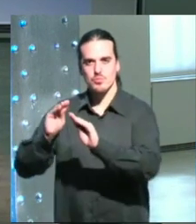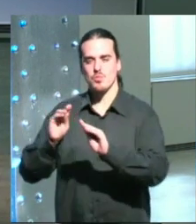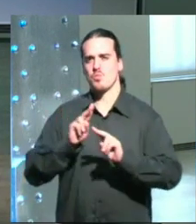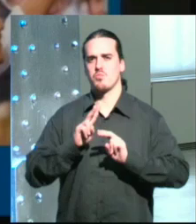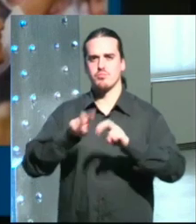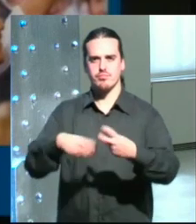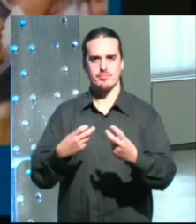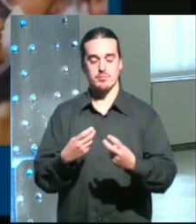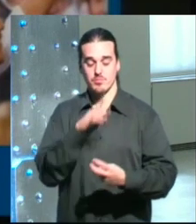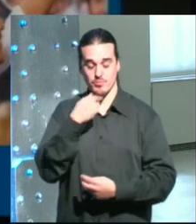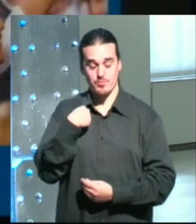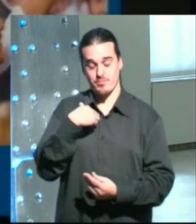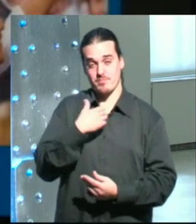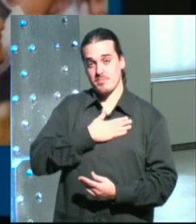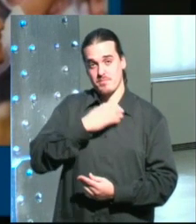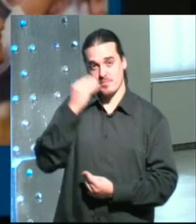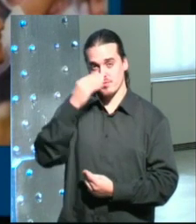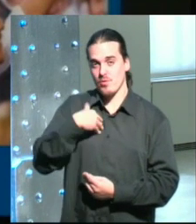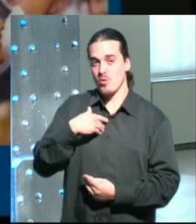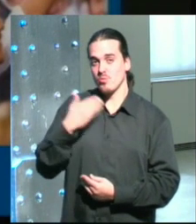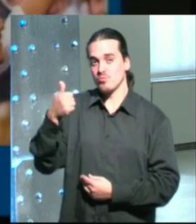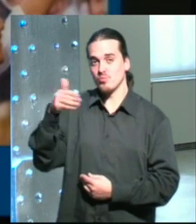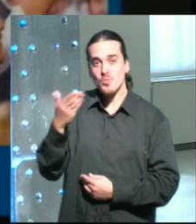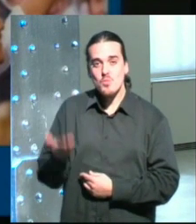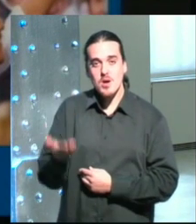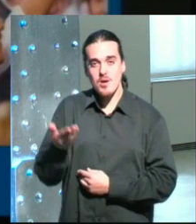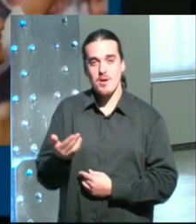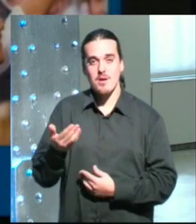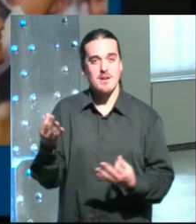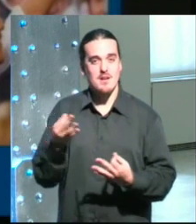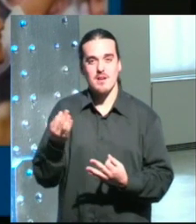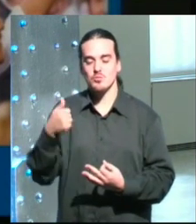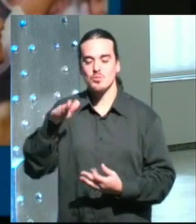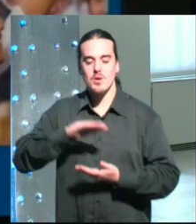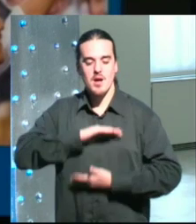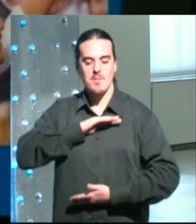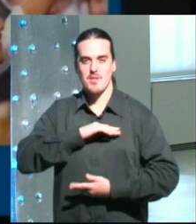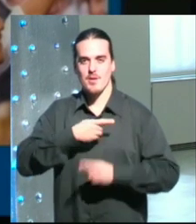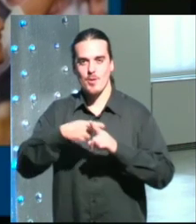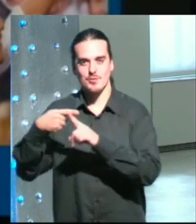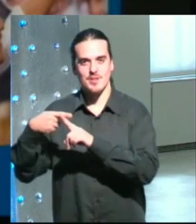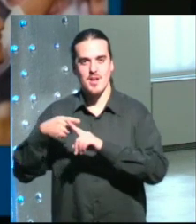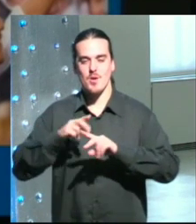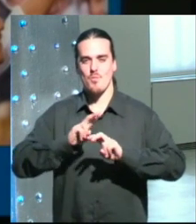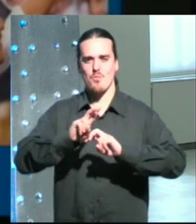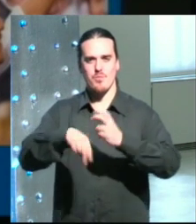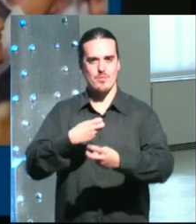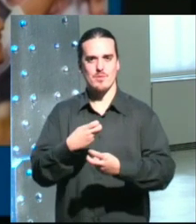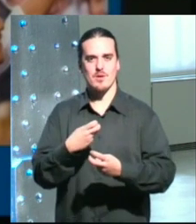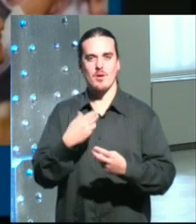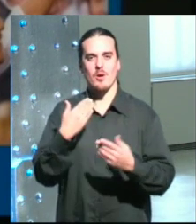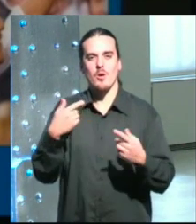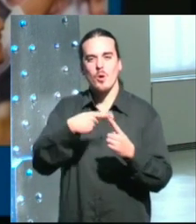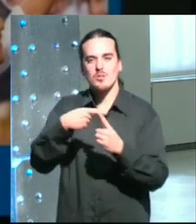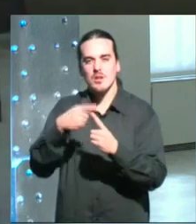la campaña de Obama y Obama como líder tuvo mucho que ver con su capacidad de innovar y romper esquemas. Innovó dentro de